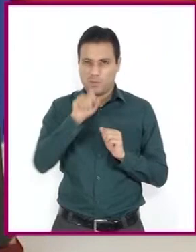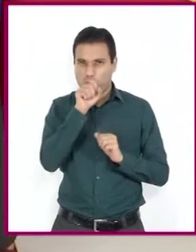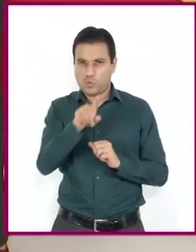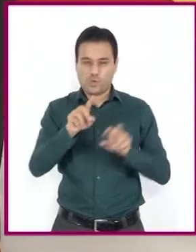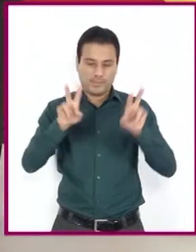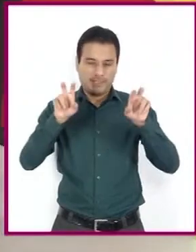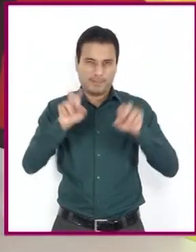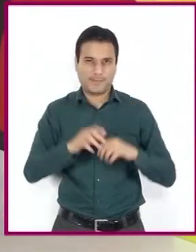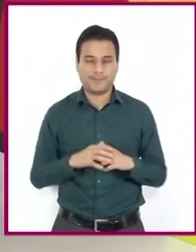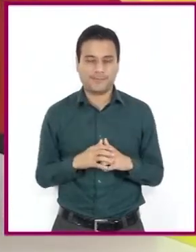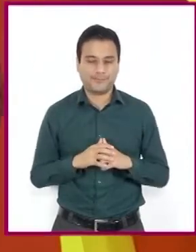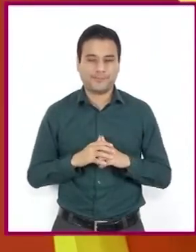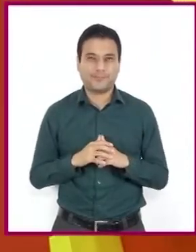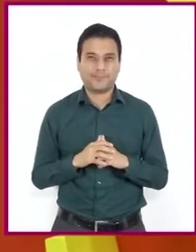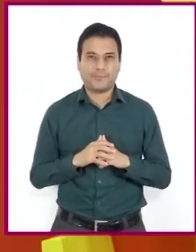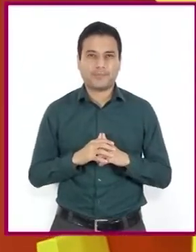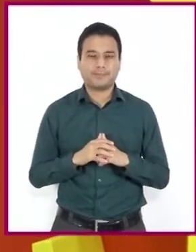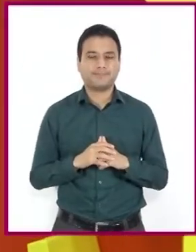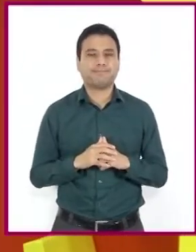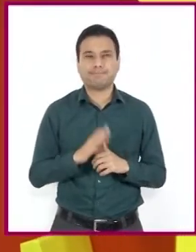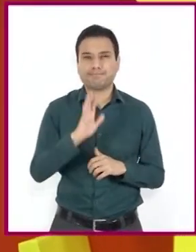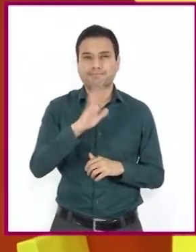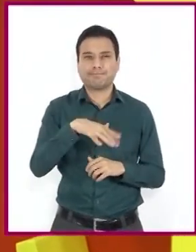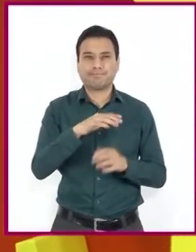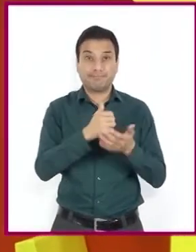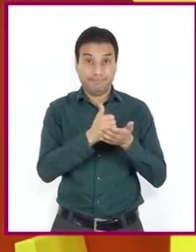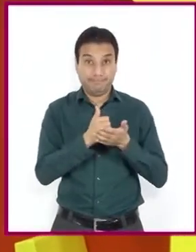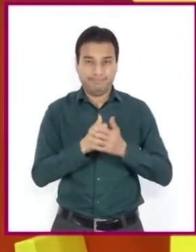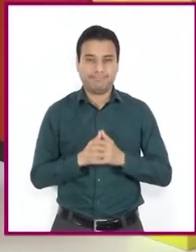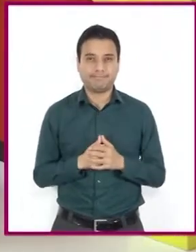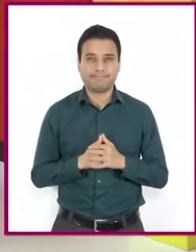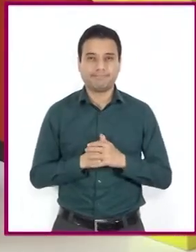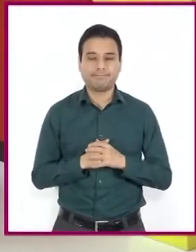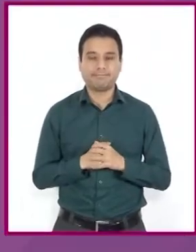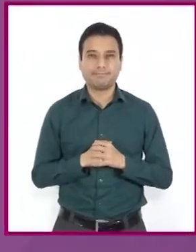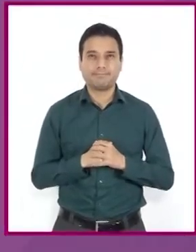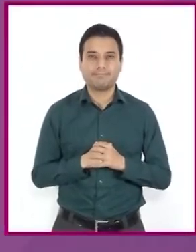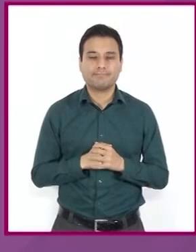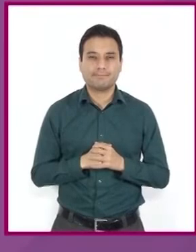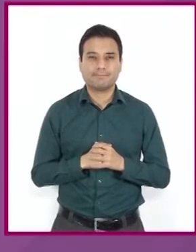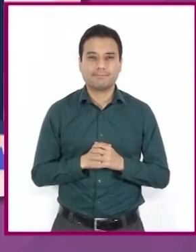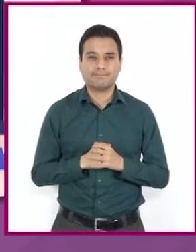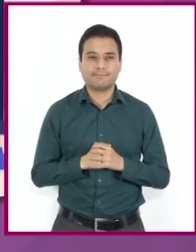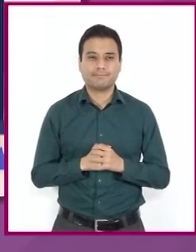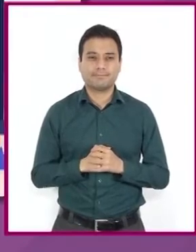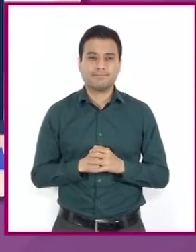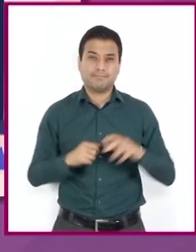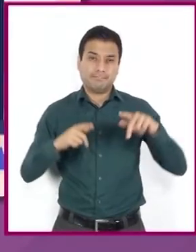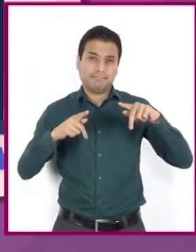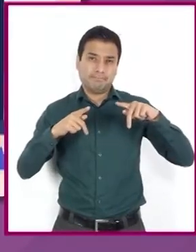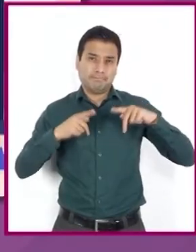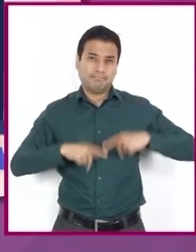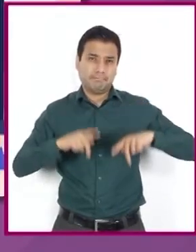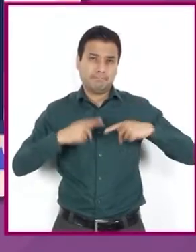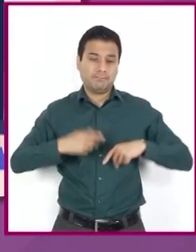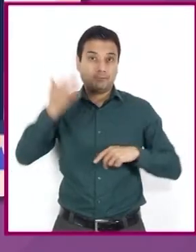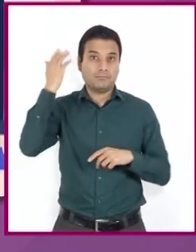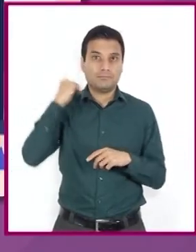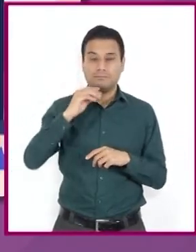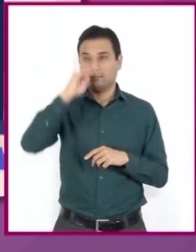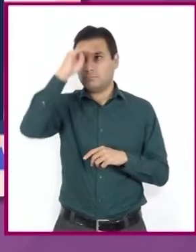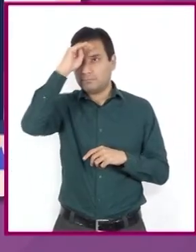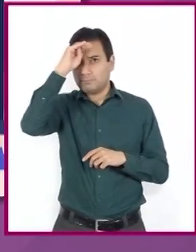analizando. Enrique, ¿me ayudas a leer el ejemplo? La gente estaba más preocupada por